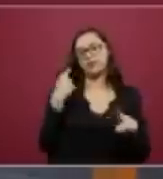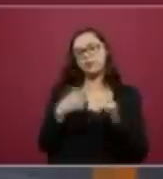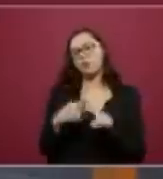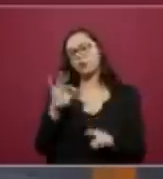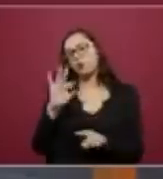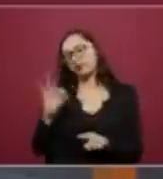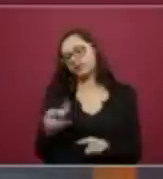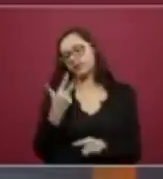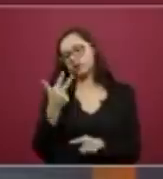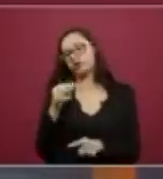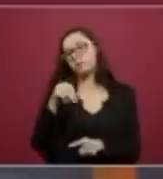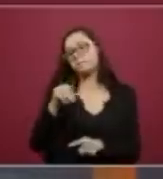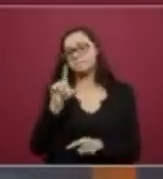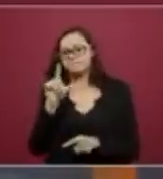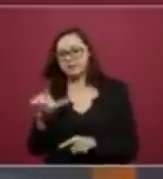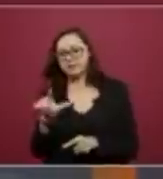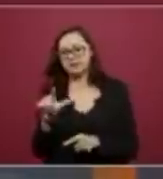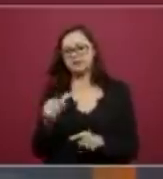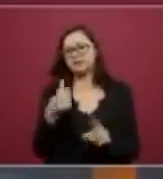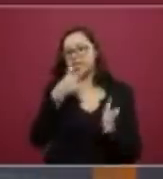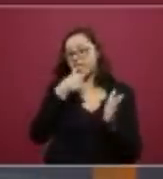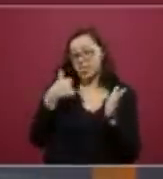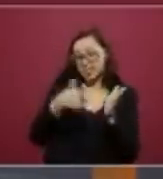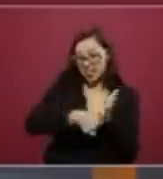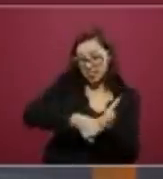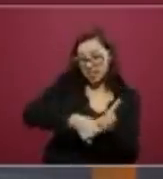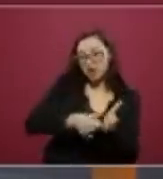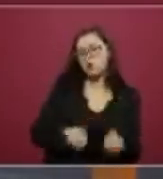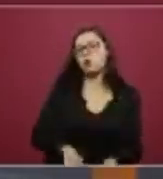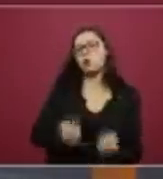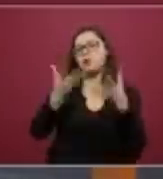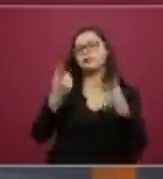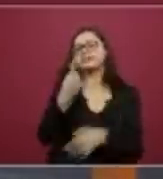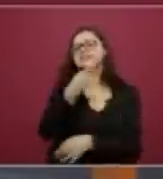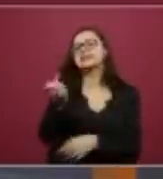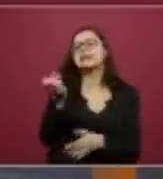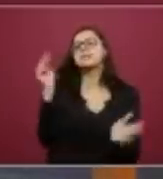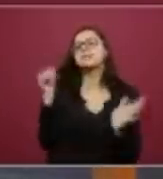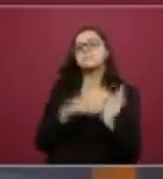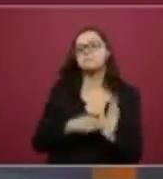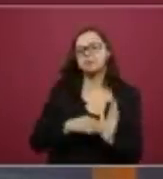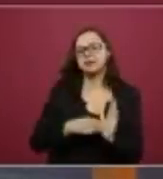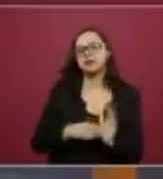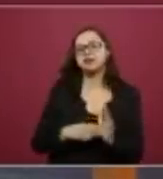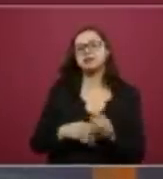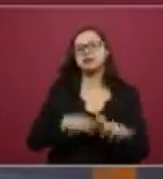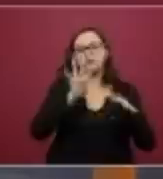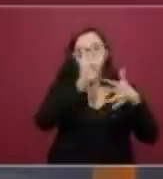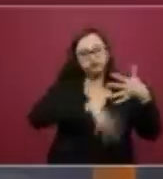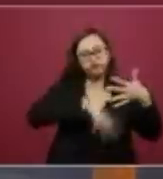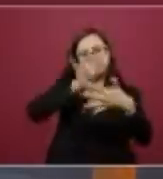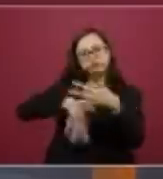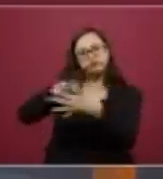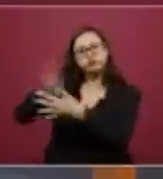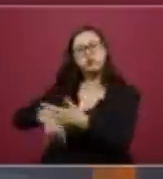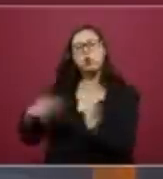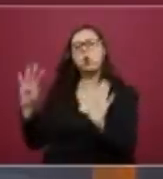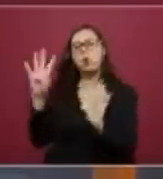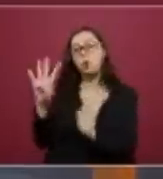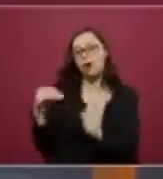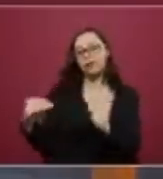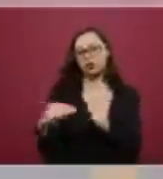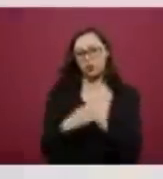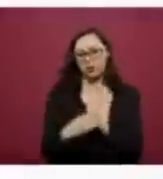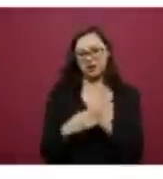El tiro de las estampillas son 100,000 estampillas. Las planillas son 4,000. Hay 25 estampillas en